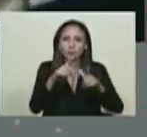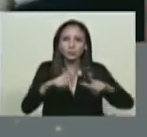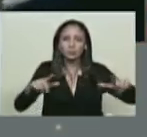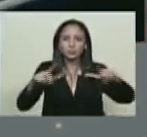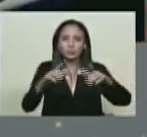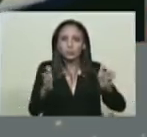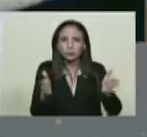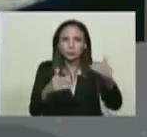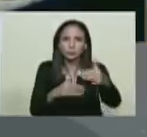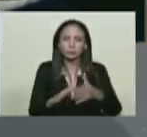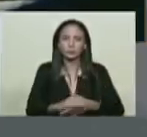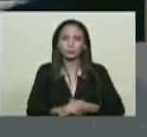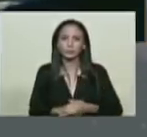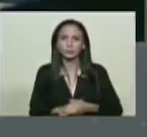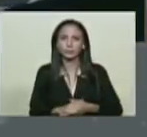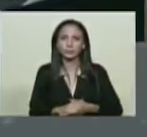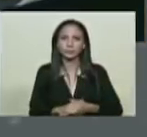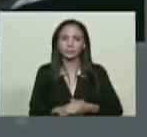En cama profunda.